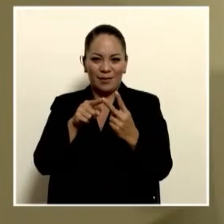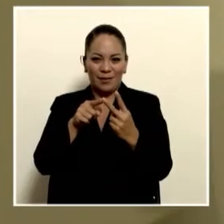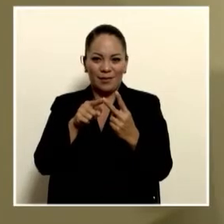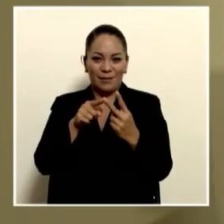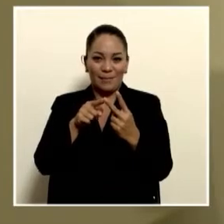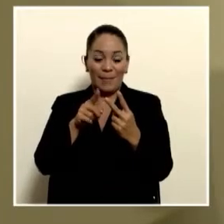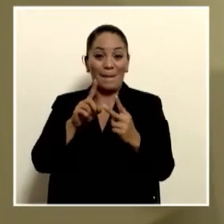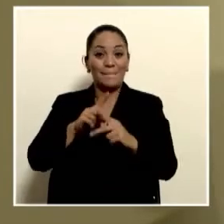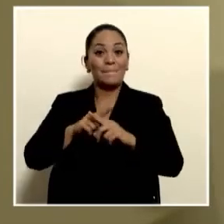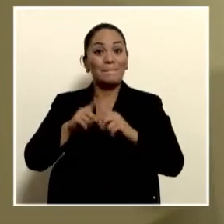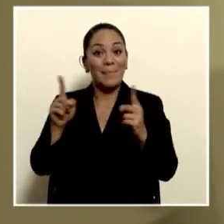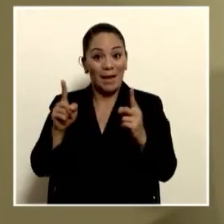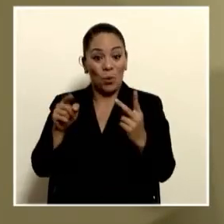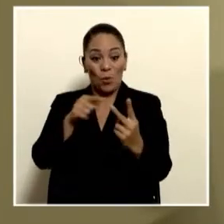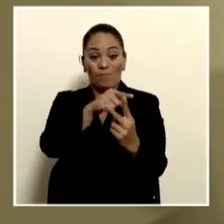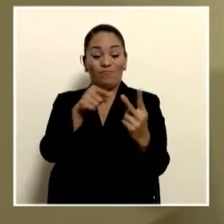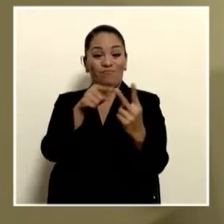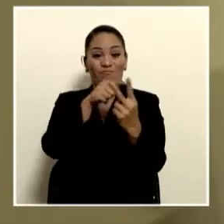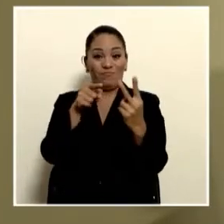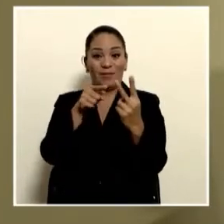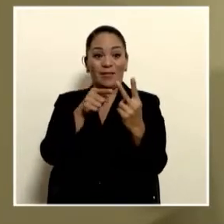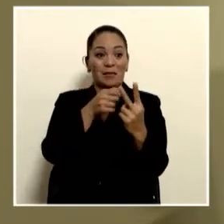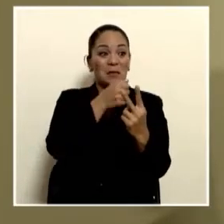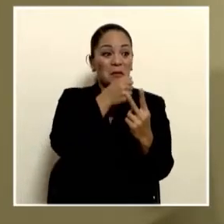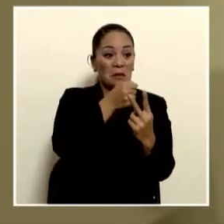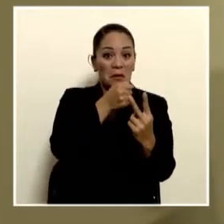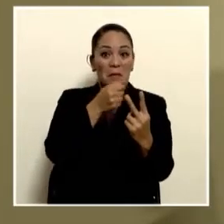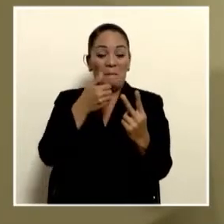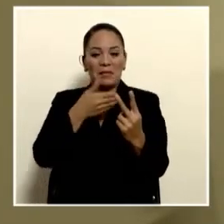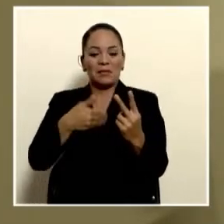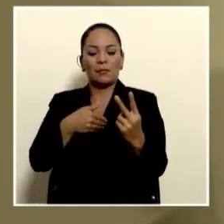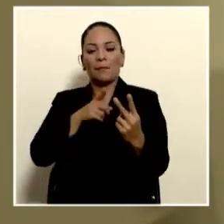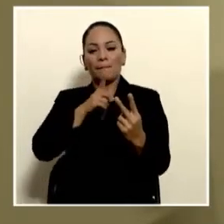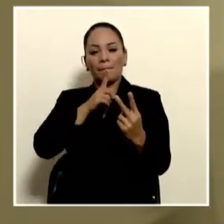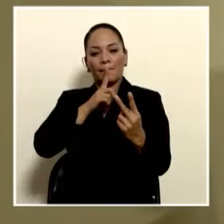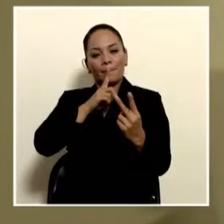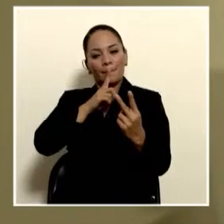Ninguno de los dos, antes de hoy, habían reportado estas cosas.